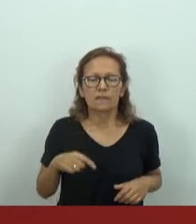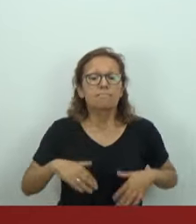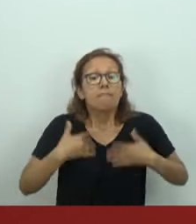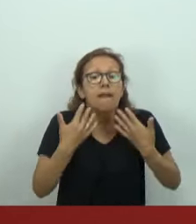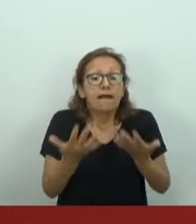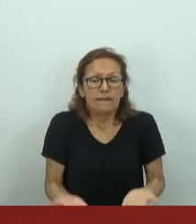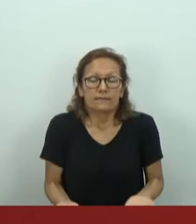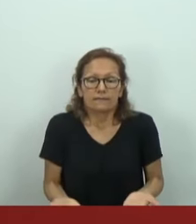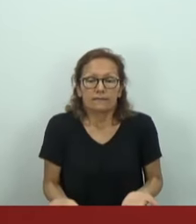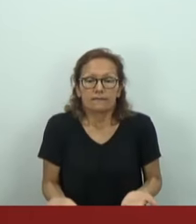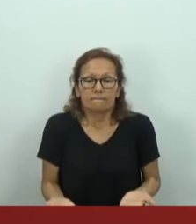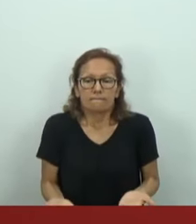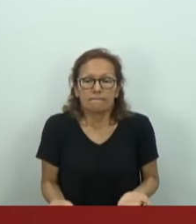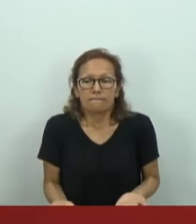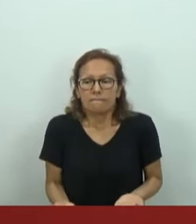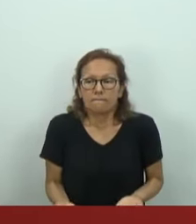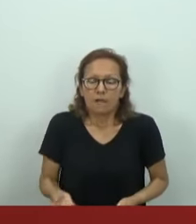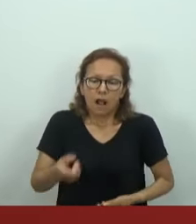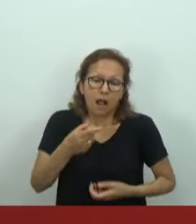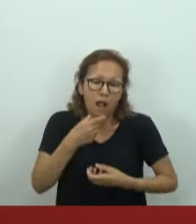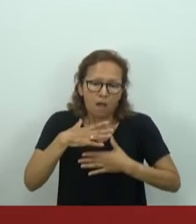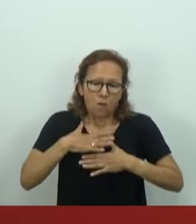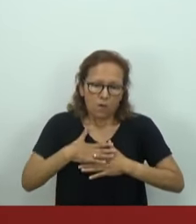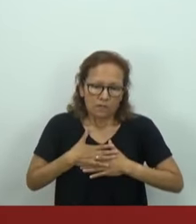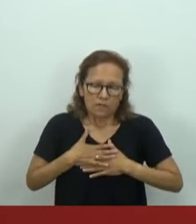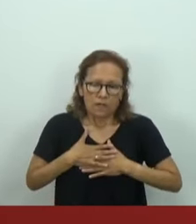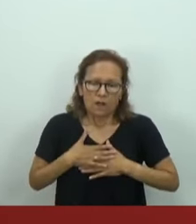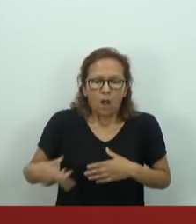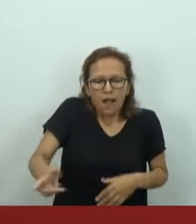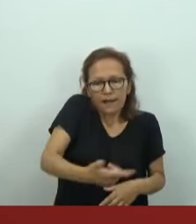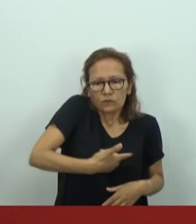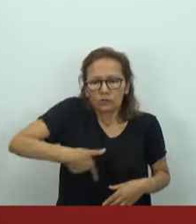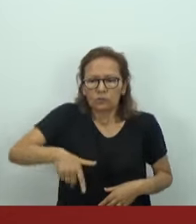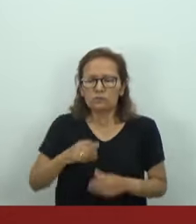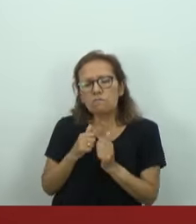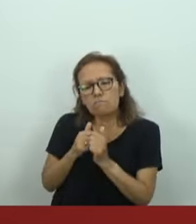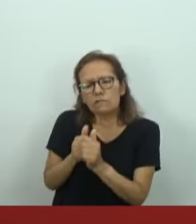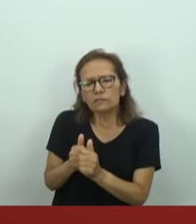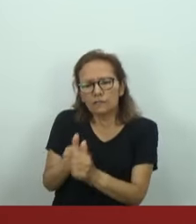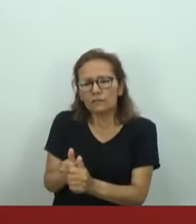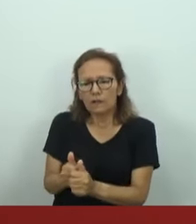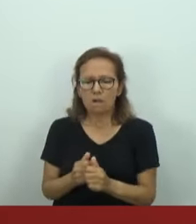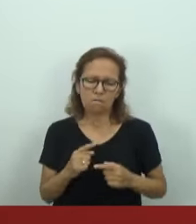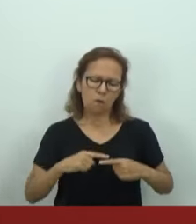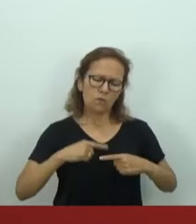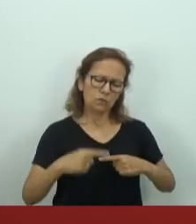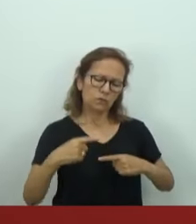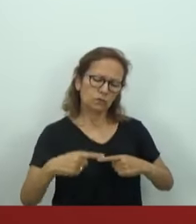Solamente la bondad y la gracia me seguirán todos los días de mi vida.